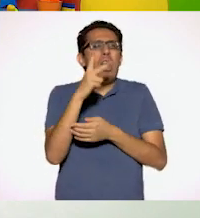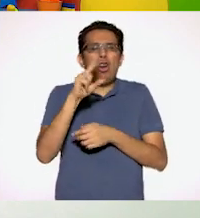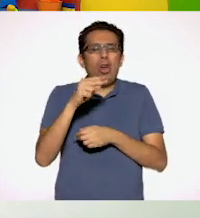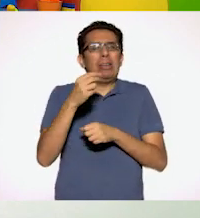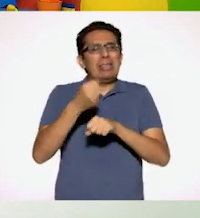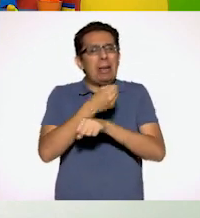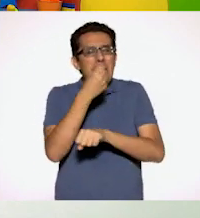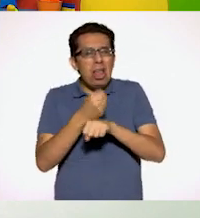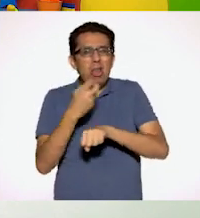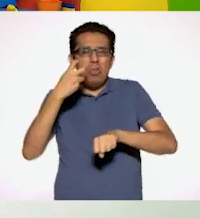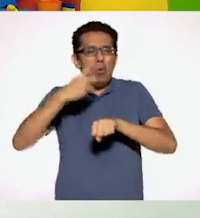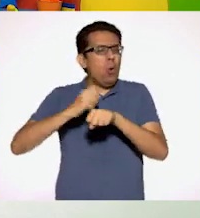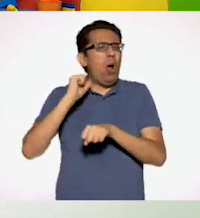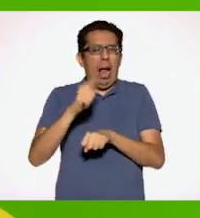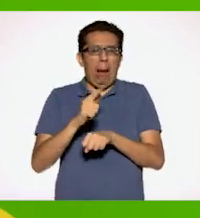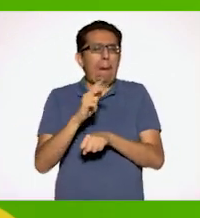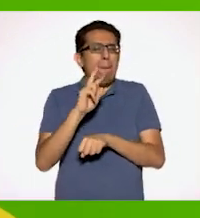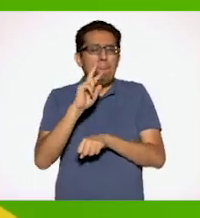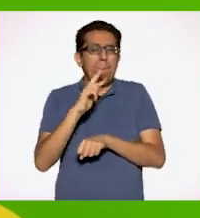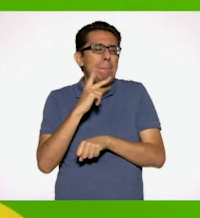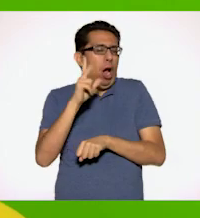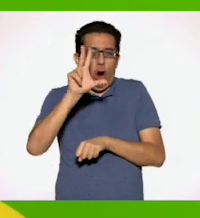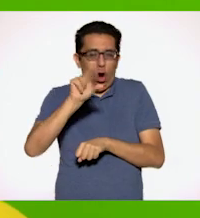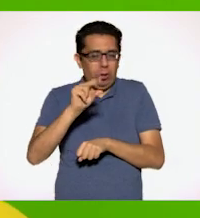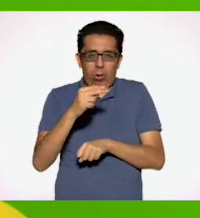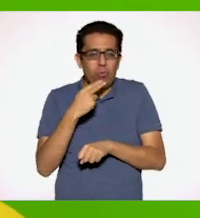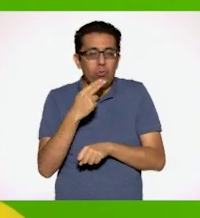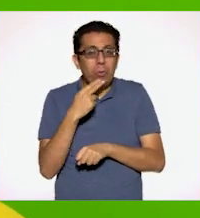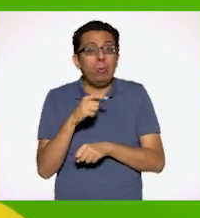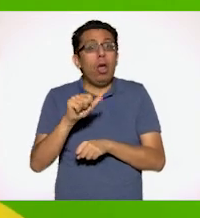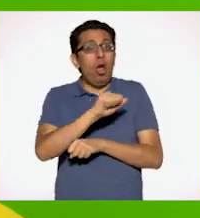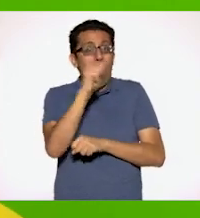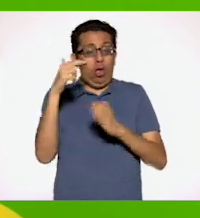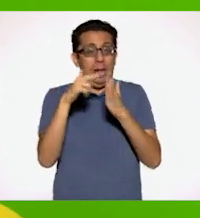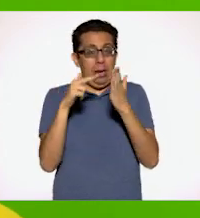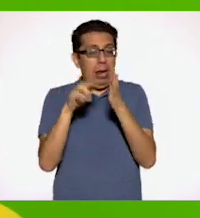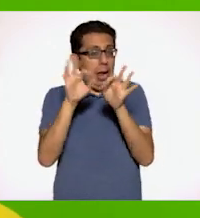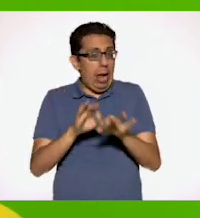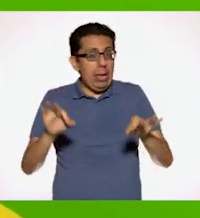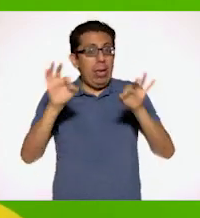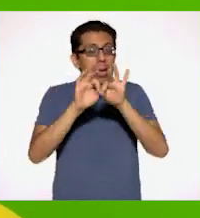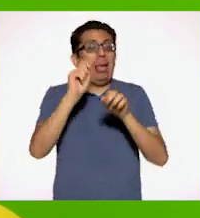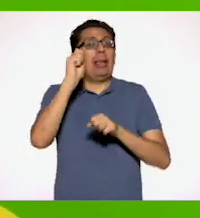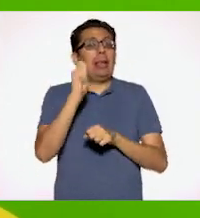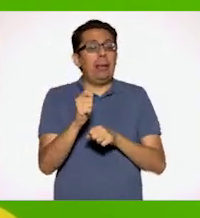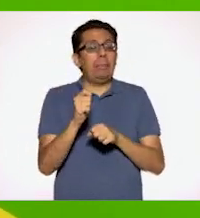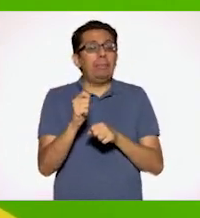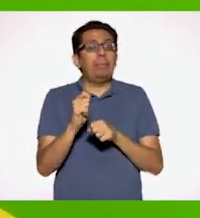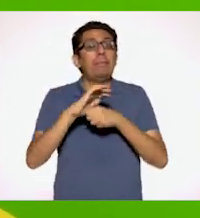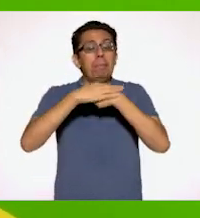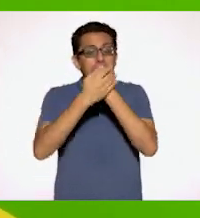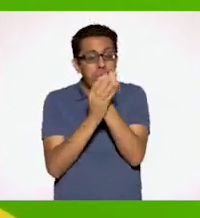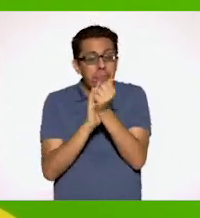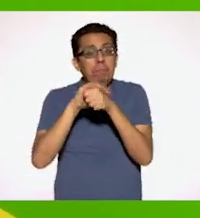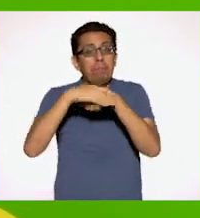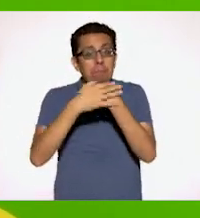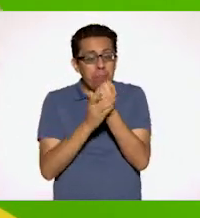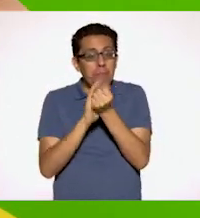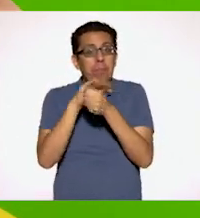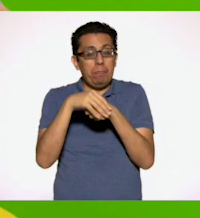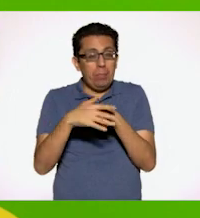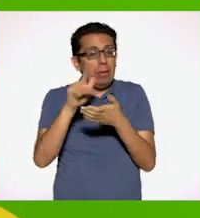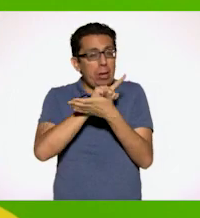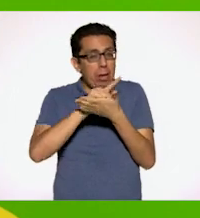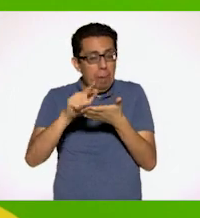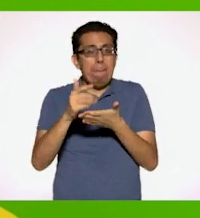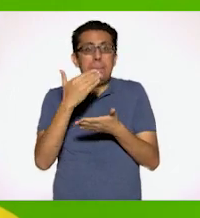incómodos durante nuestra sesión. Otra regla muy, pero muy importante es lavarnos las manos correctamente antes de